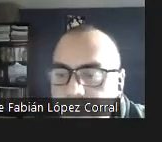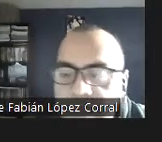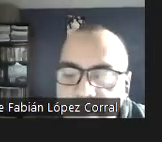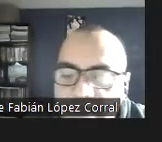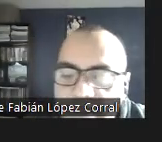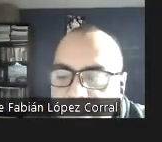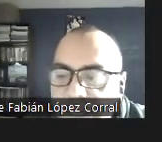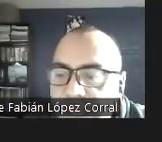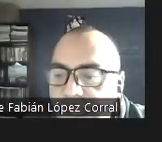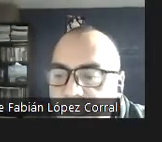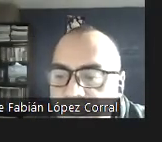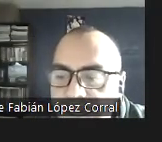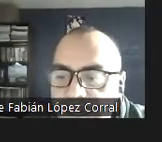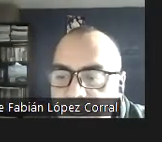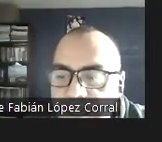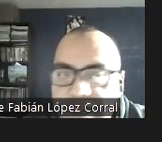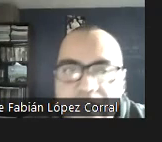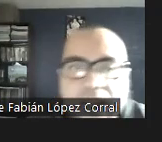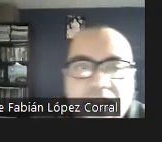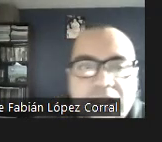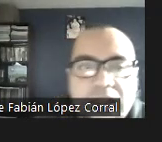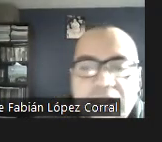no te escuché Edgar